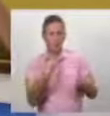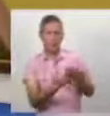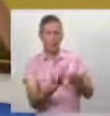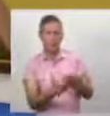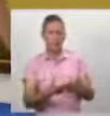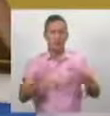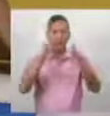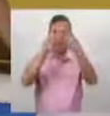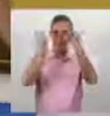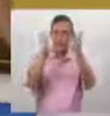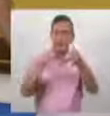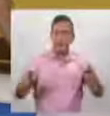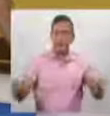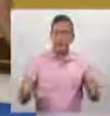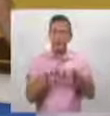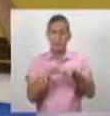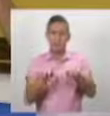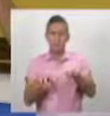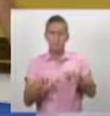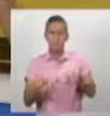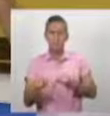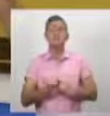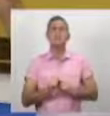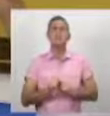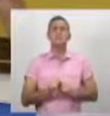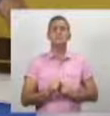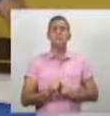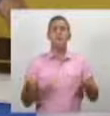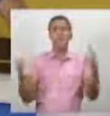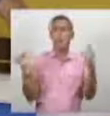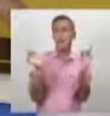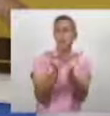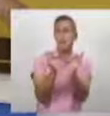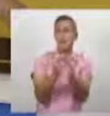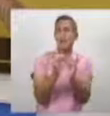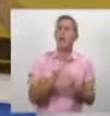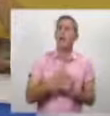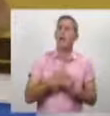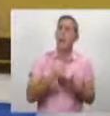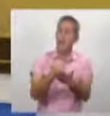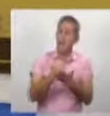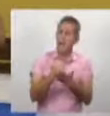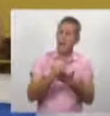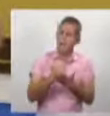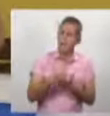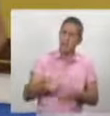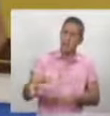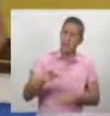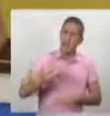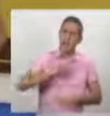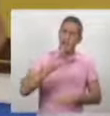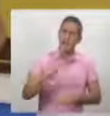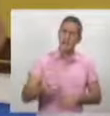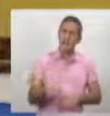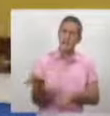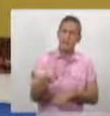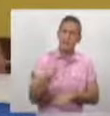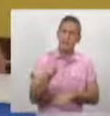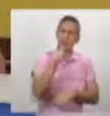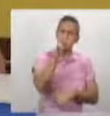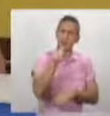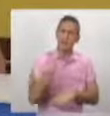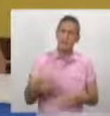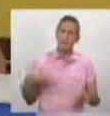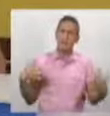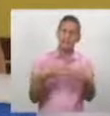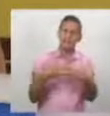el repasador virtual aquellos que tengan la posibilidad de conectarse, que les va a ayudar a responder todas esas interrogantes que puedan